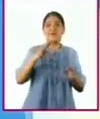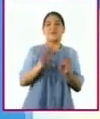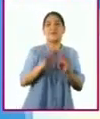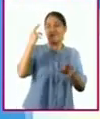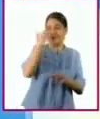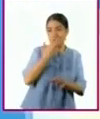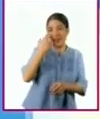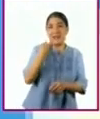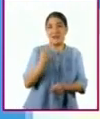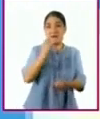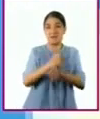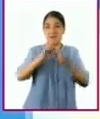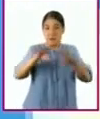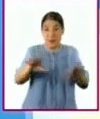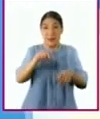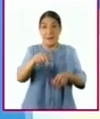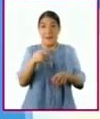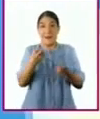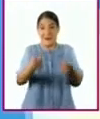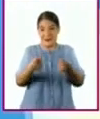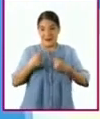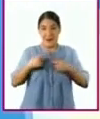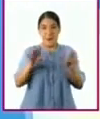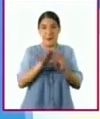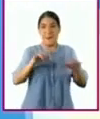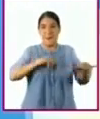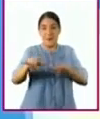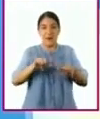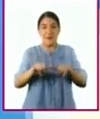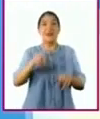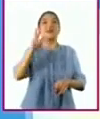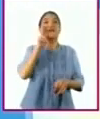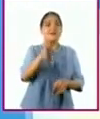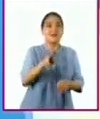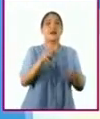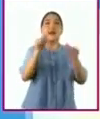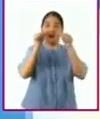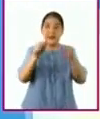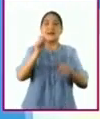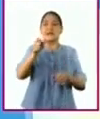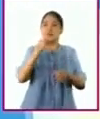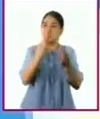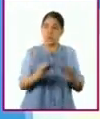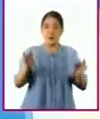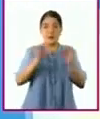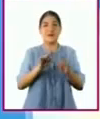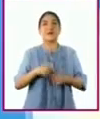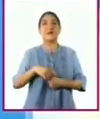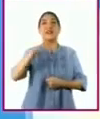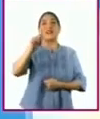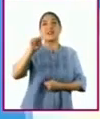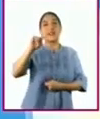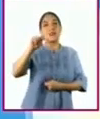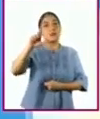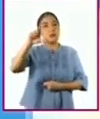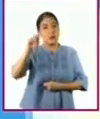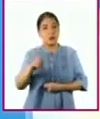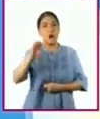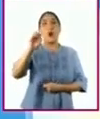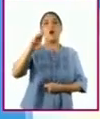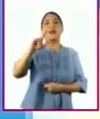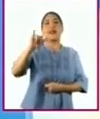que nos proporciona un mapa, debemos poner atención en sus elementos, que son título,